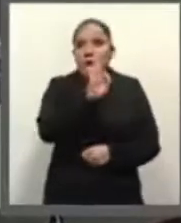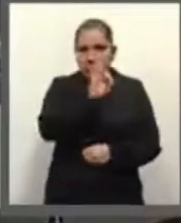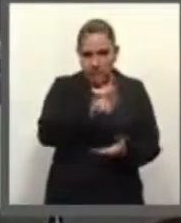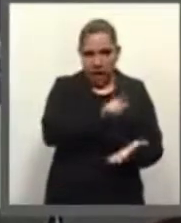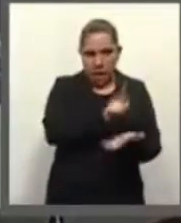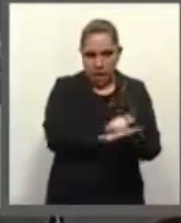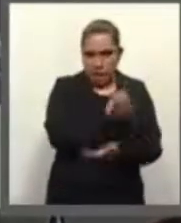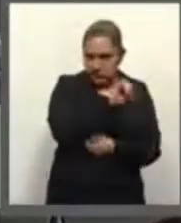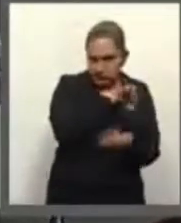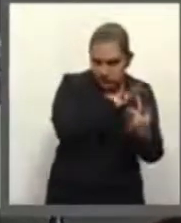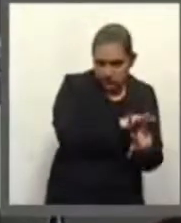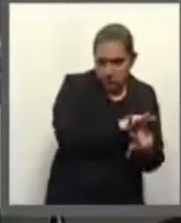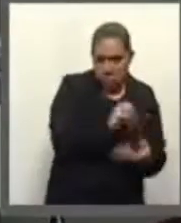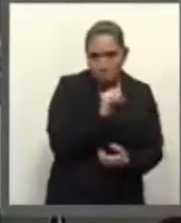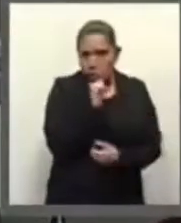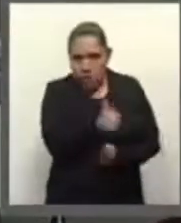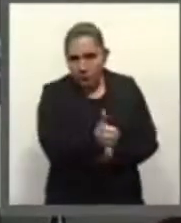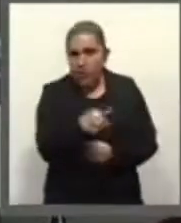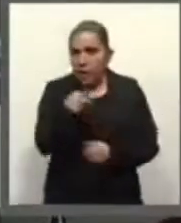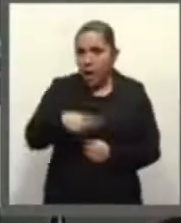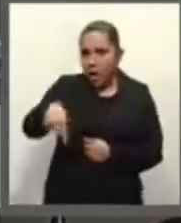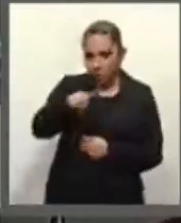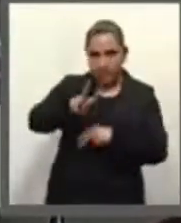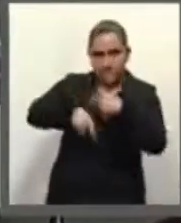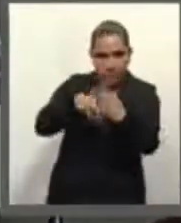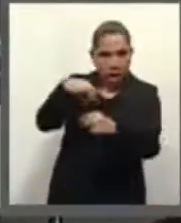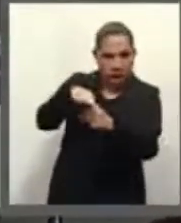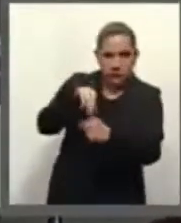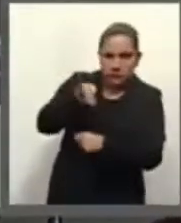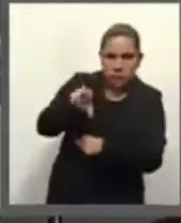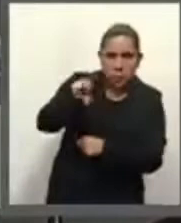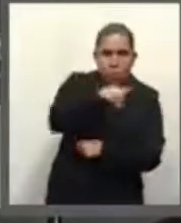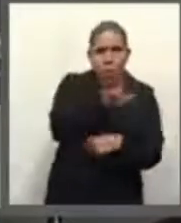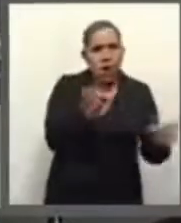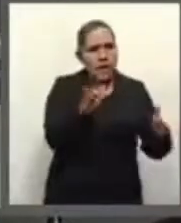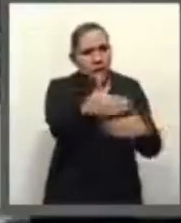no votan, si se colocaron casillas o no. Ustedes ya no